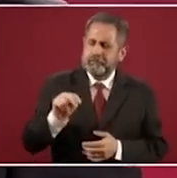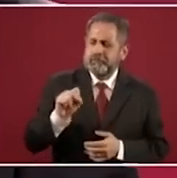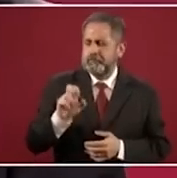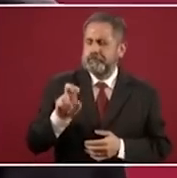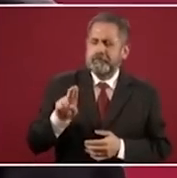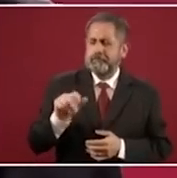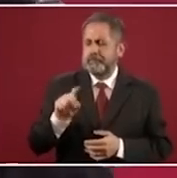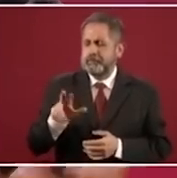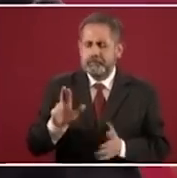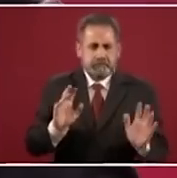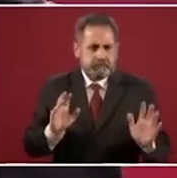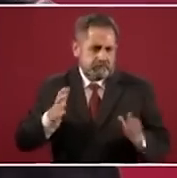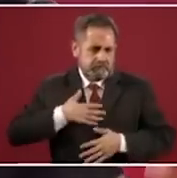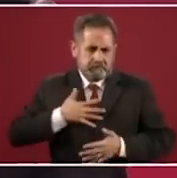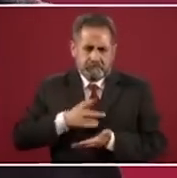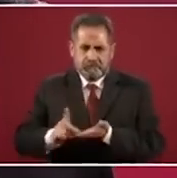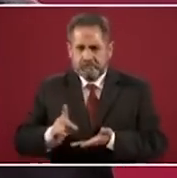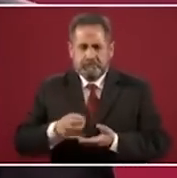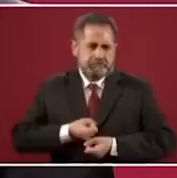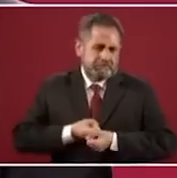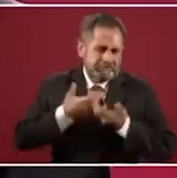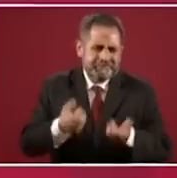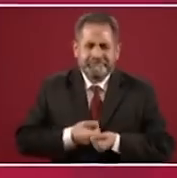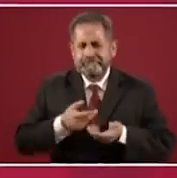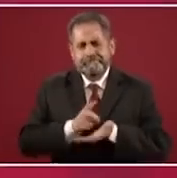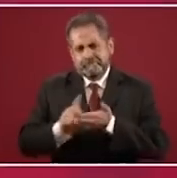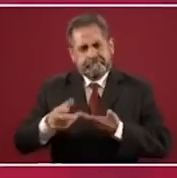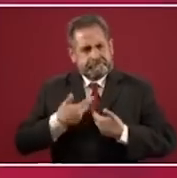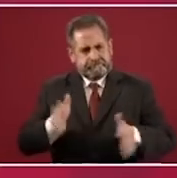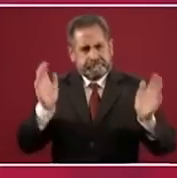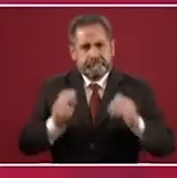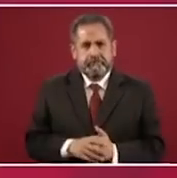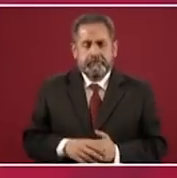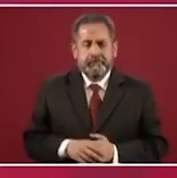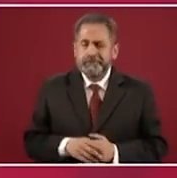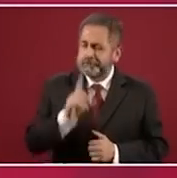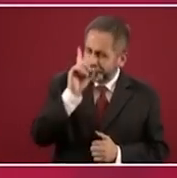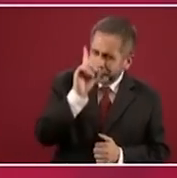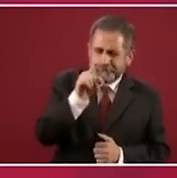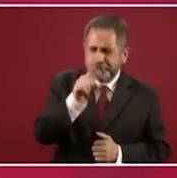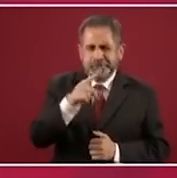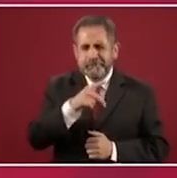Y todos tenemos derecho pues, a expresarnos, a manifestarnos. Claro, no enojarnos.